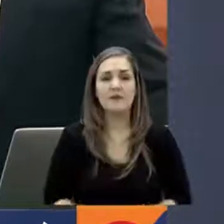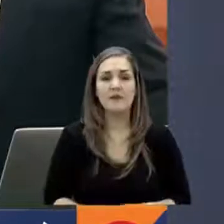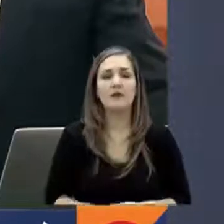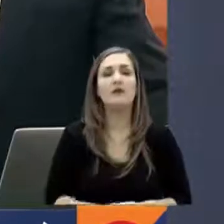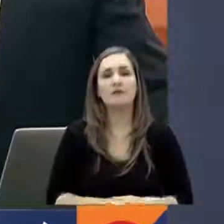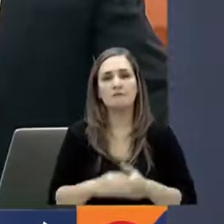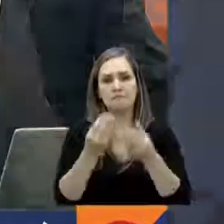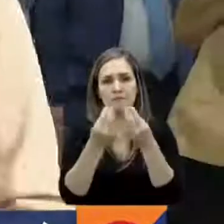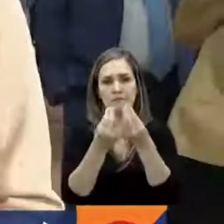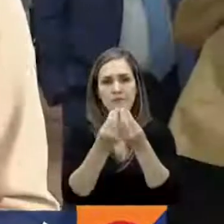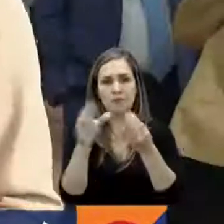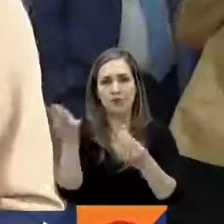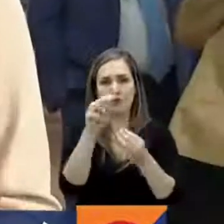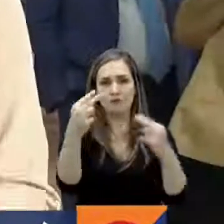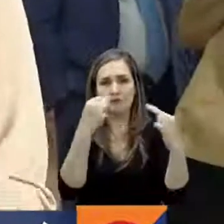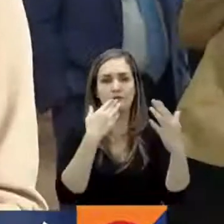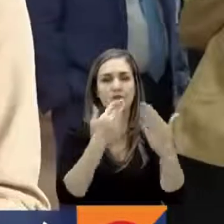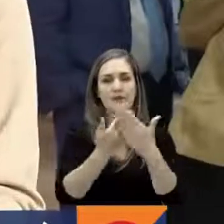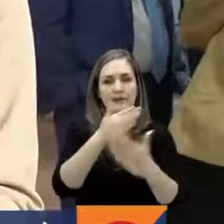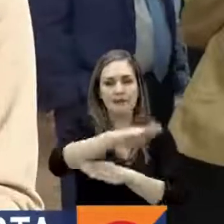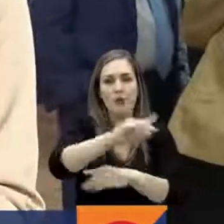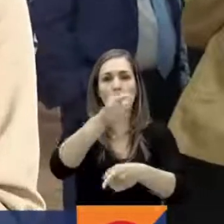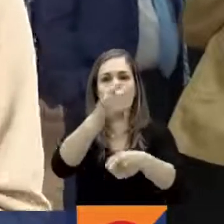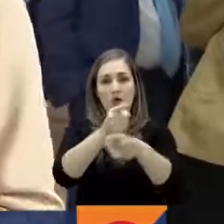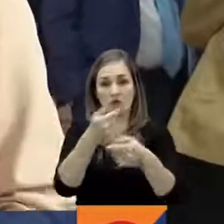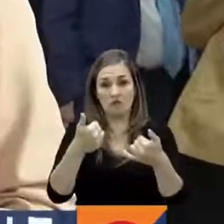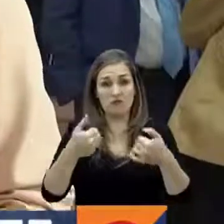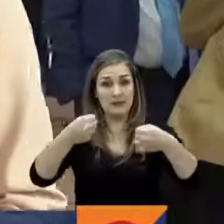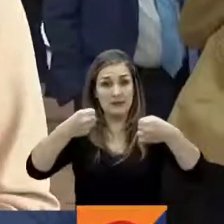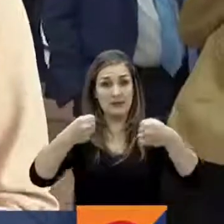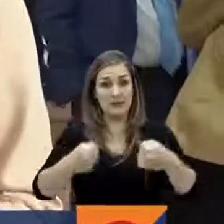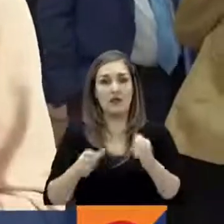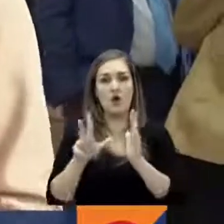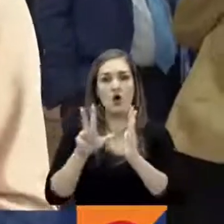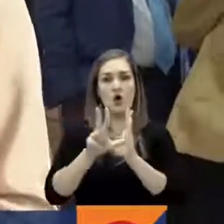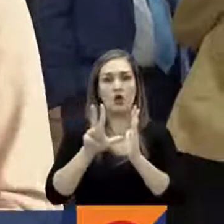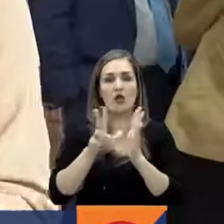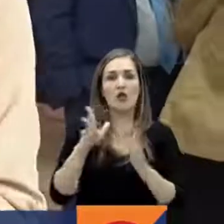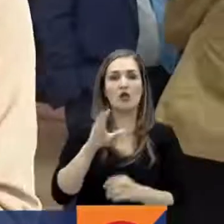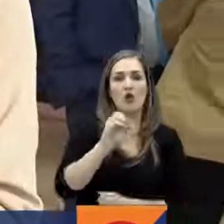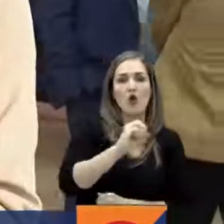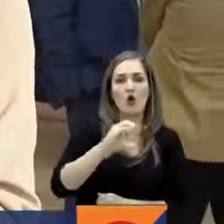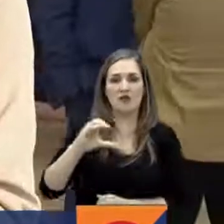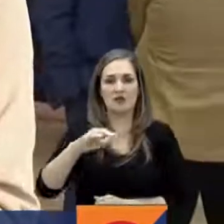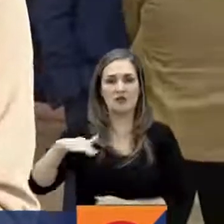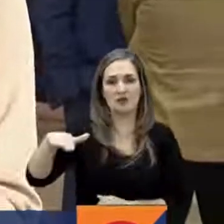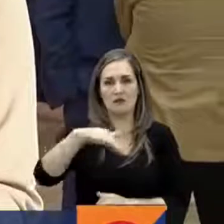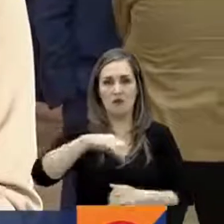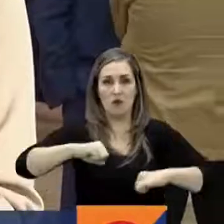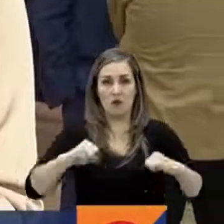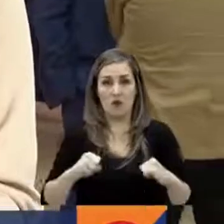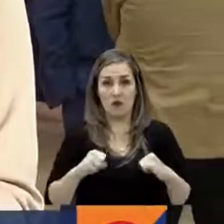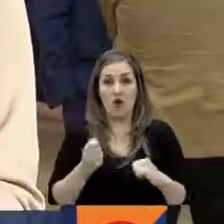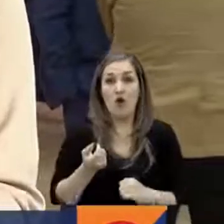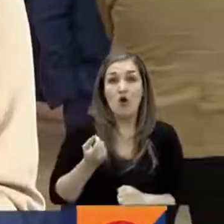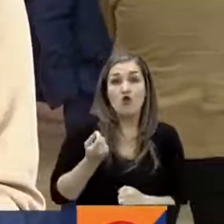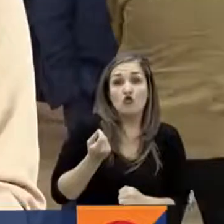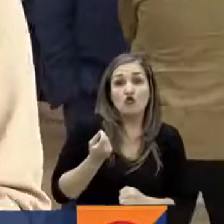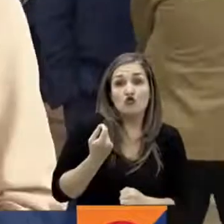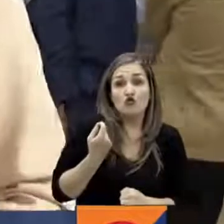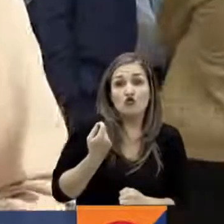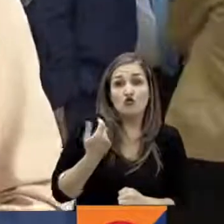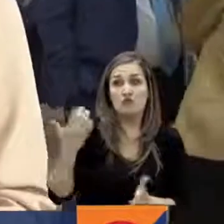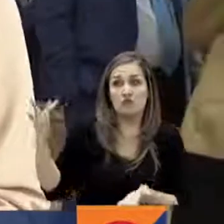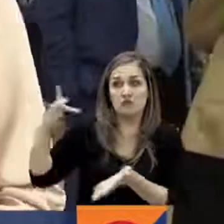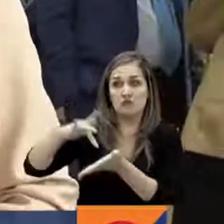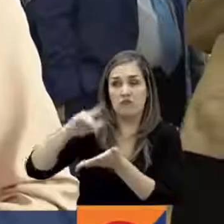Compañeros y televidentes, muy buenas tardes. Así es, nosotros los saludamos hasta ahora desde un hotel al occidente de Bogotá, porque en minutos se va a reunir el presidente